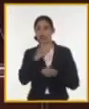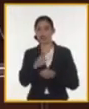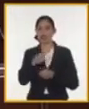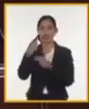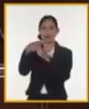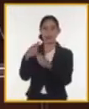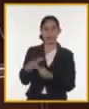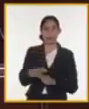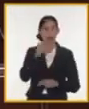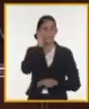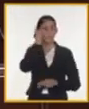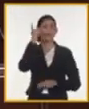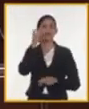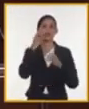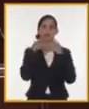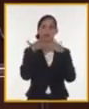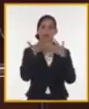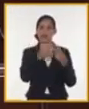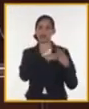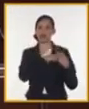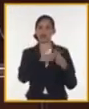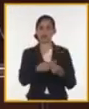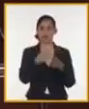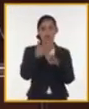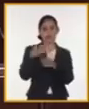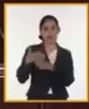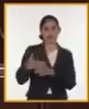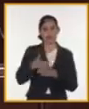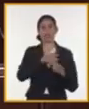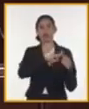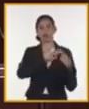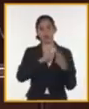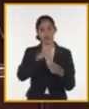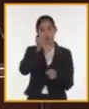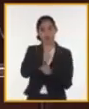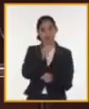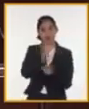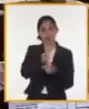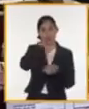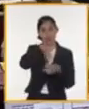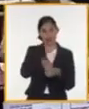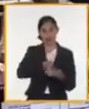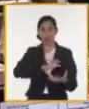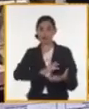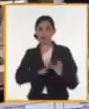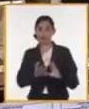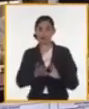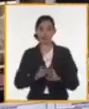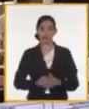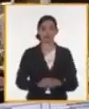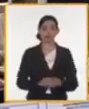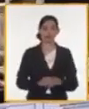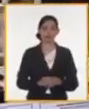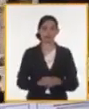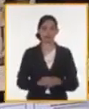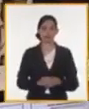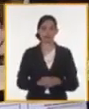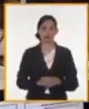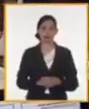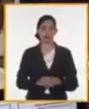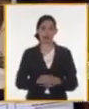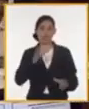dirección, demostrada en el tránsito por las diferentes responsabilidades que han ocupado. De no existir